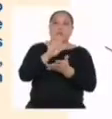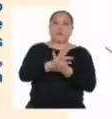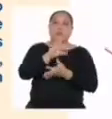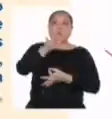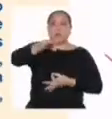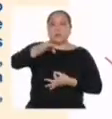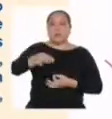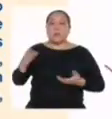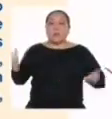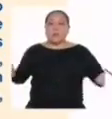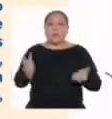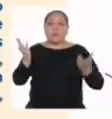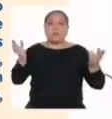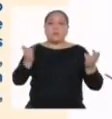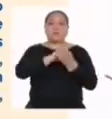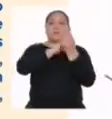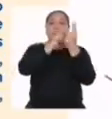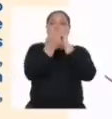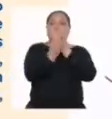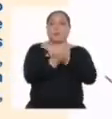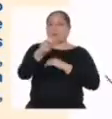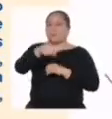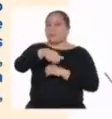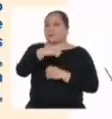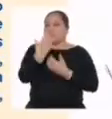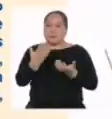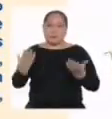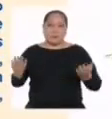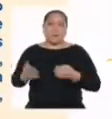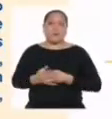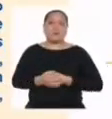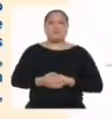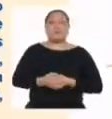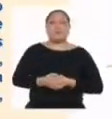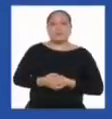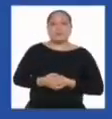y promover el reciclaje, entre otras acciones.